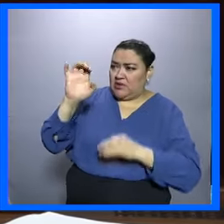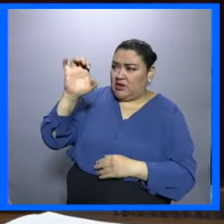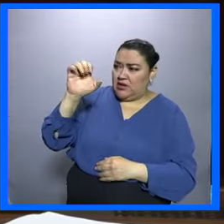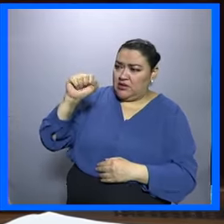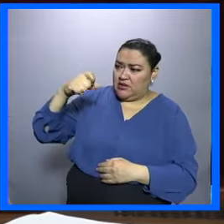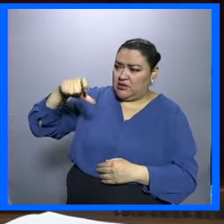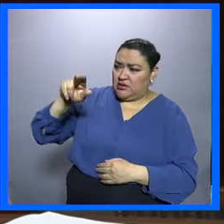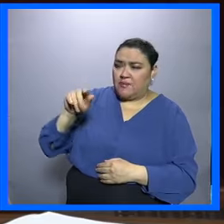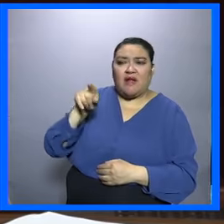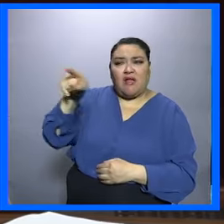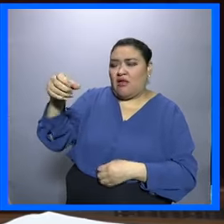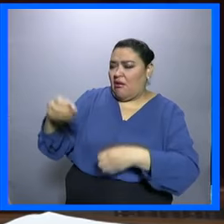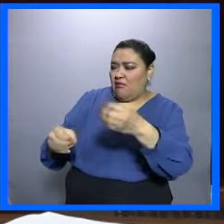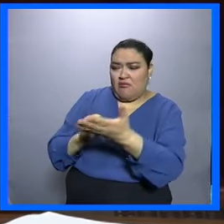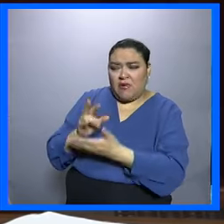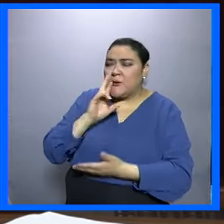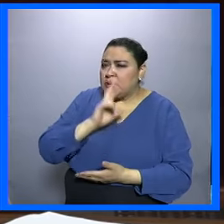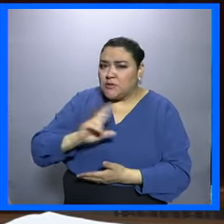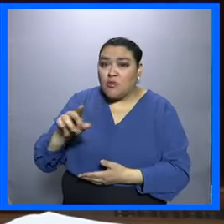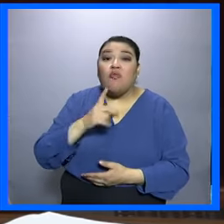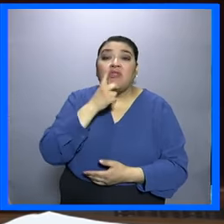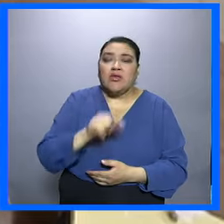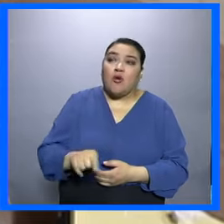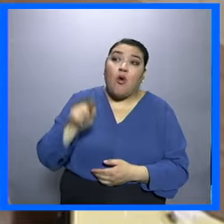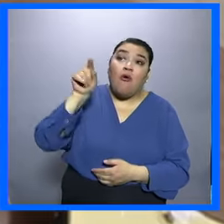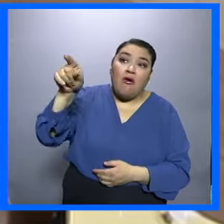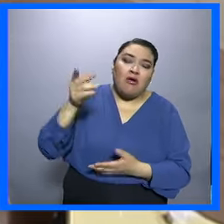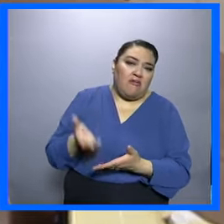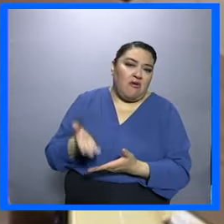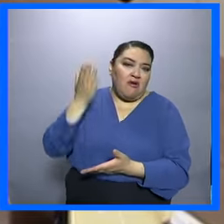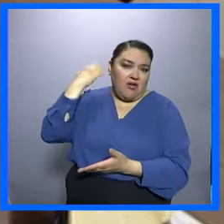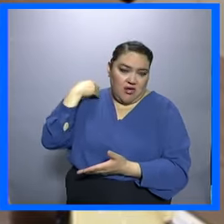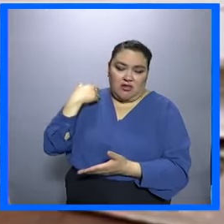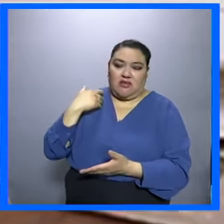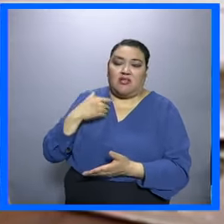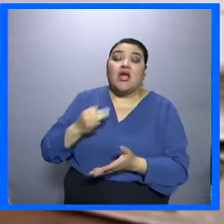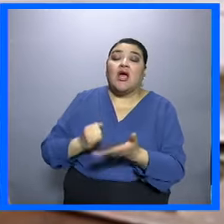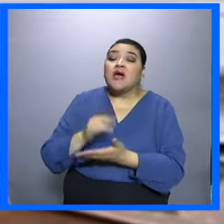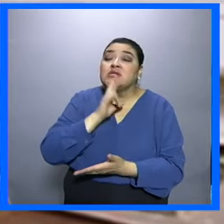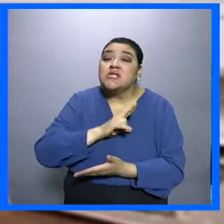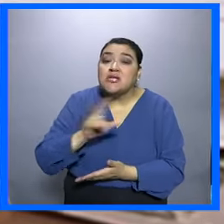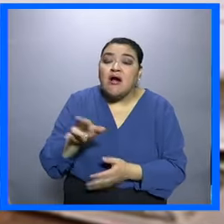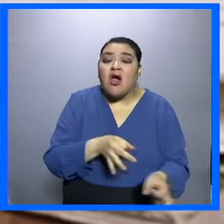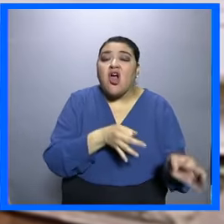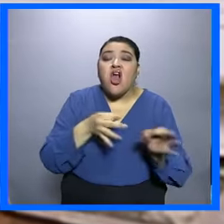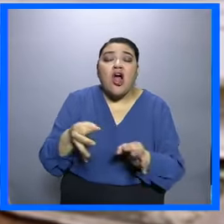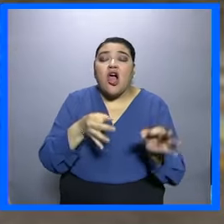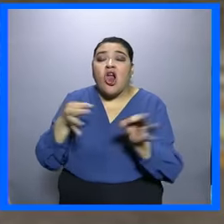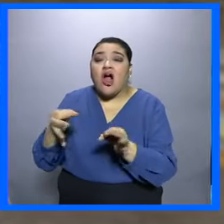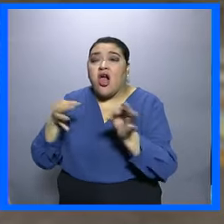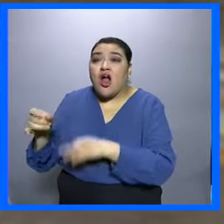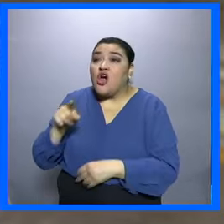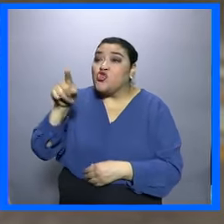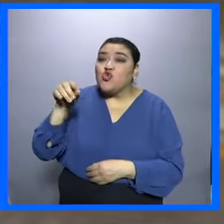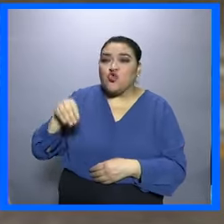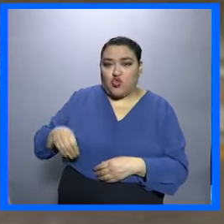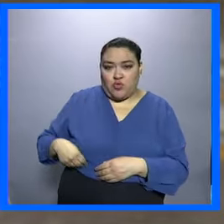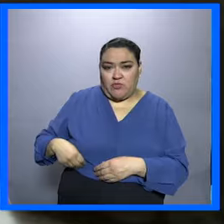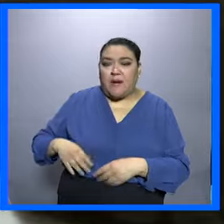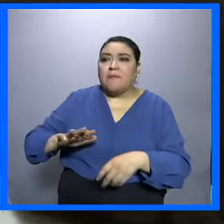un amparo. La empresa alegaba que la ministra había propiciado el retraso en la resolución de un amparo porque se desistió